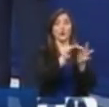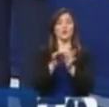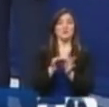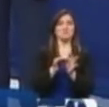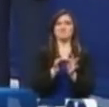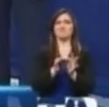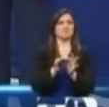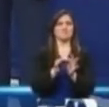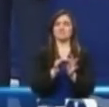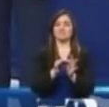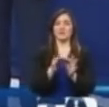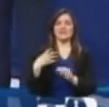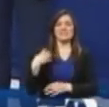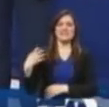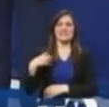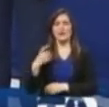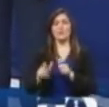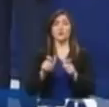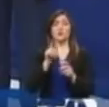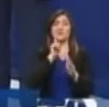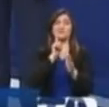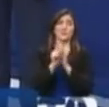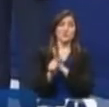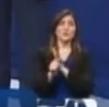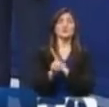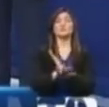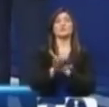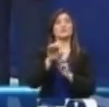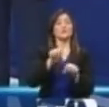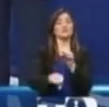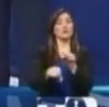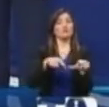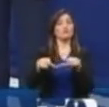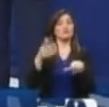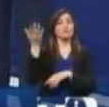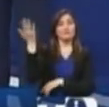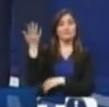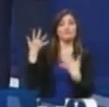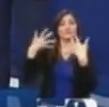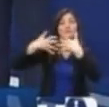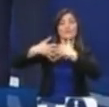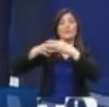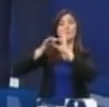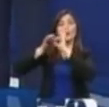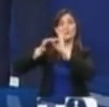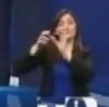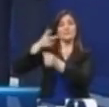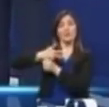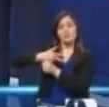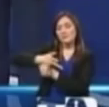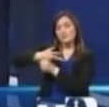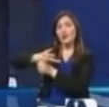Sin embargo, seguimos recibiendo las denuncias de la comunidad sobre el mal estado del sector. En vivo estamos con Joana Cañizares desde allí